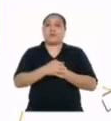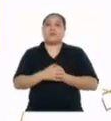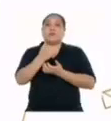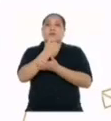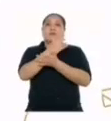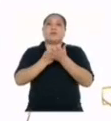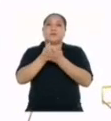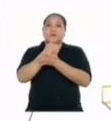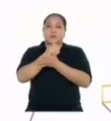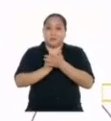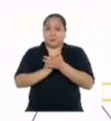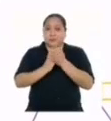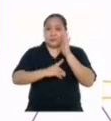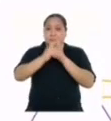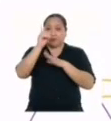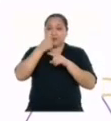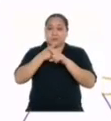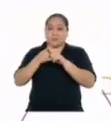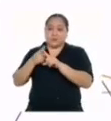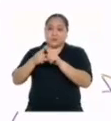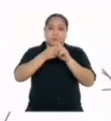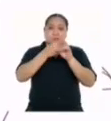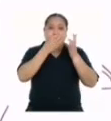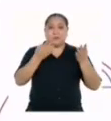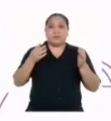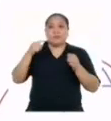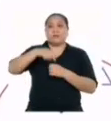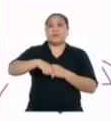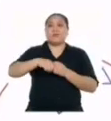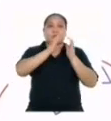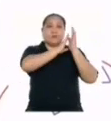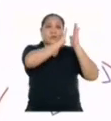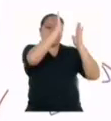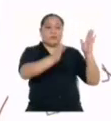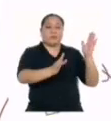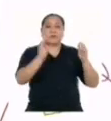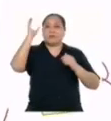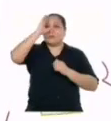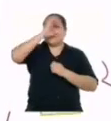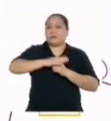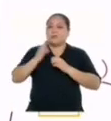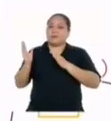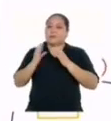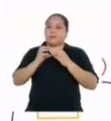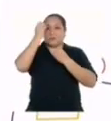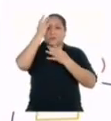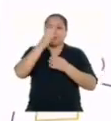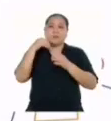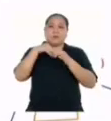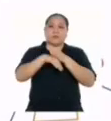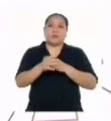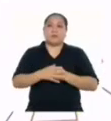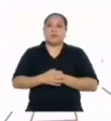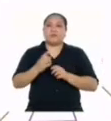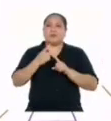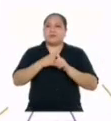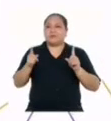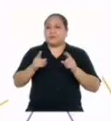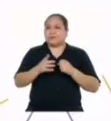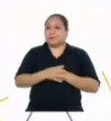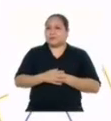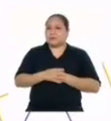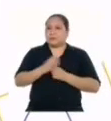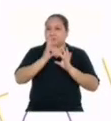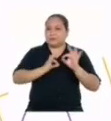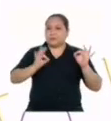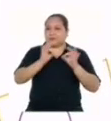Las secciones. Desarrollan los diferentes contenidos del mural y buscan ordenar la información en su interior. Pero vale la pena